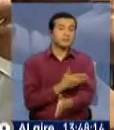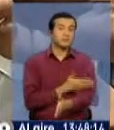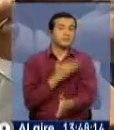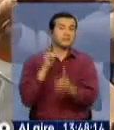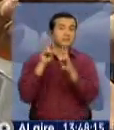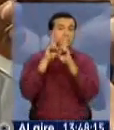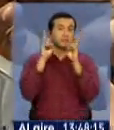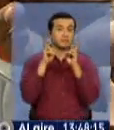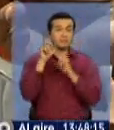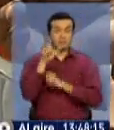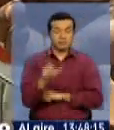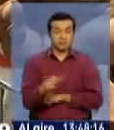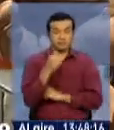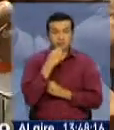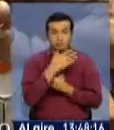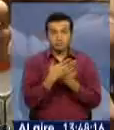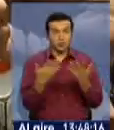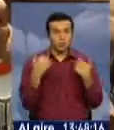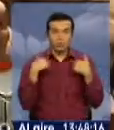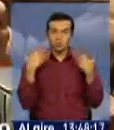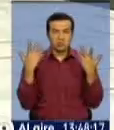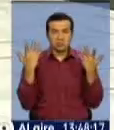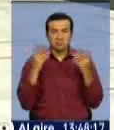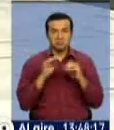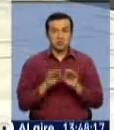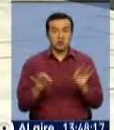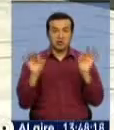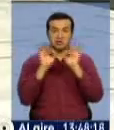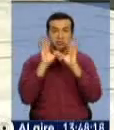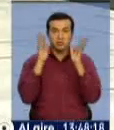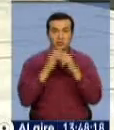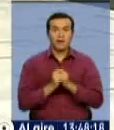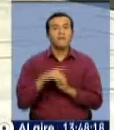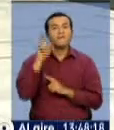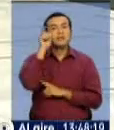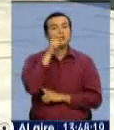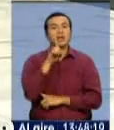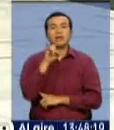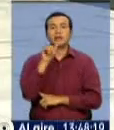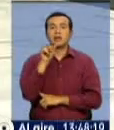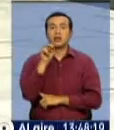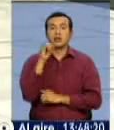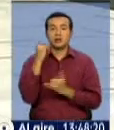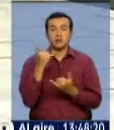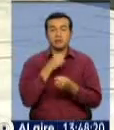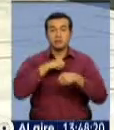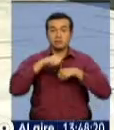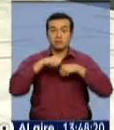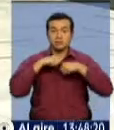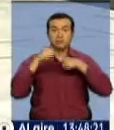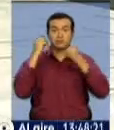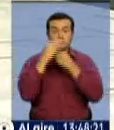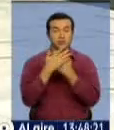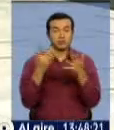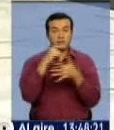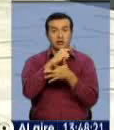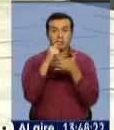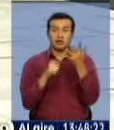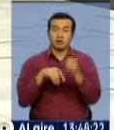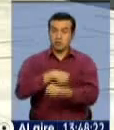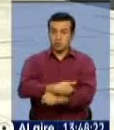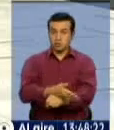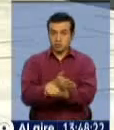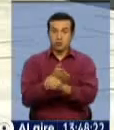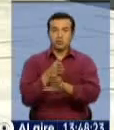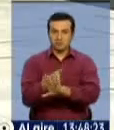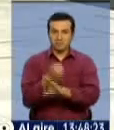que respecta a mi defendido, no existe nada relevante. La fiscal Diana Salazar preside esta diligencia y los detalles de esta jornada se